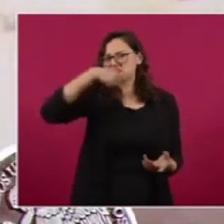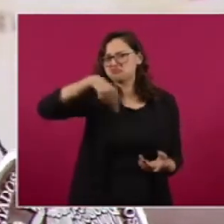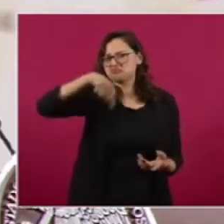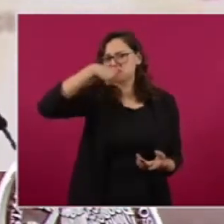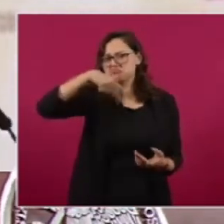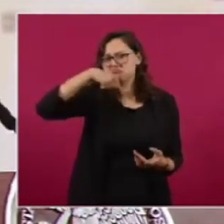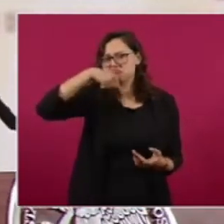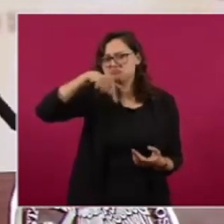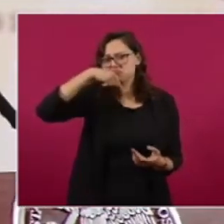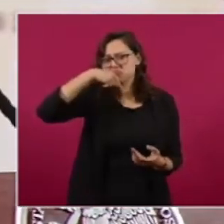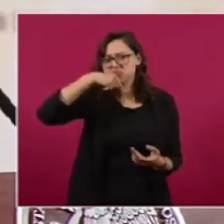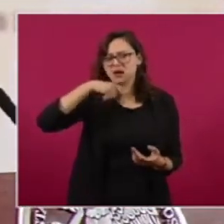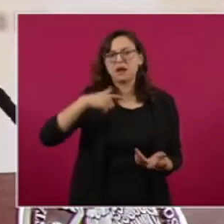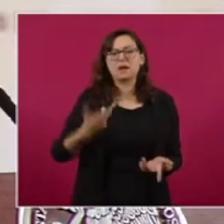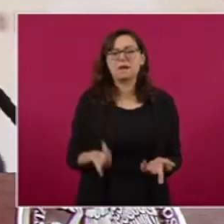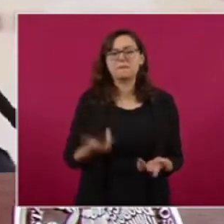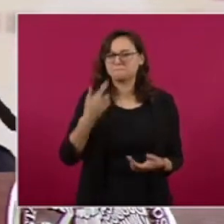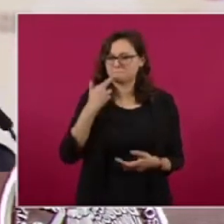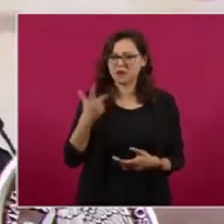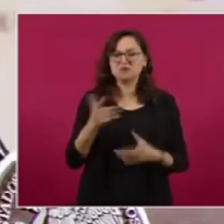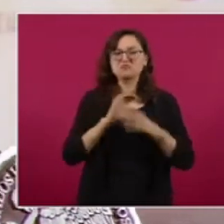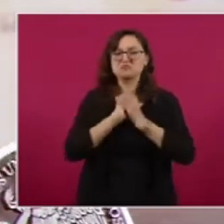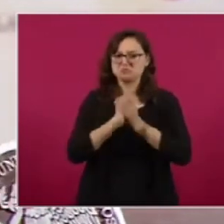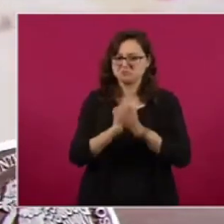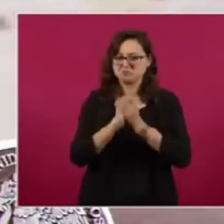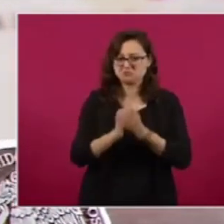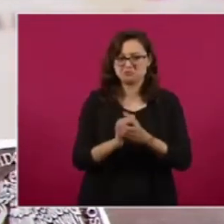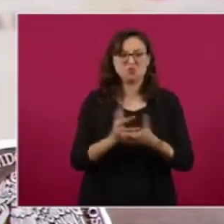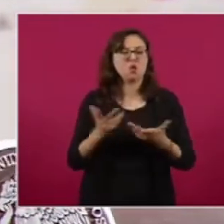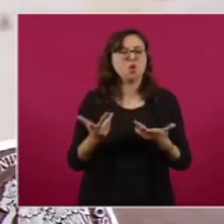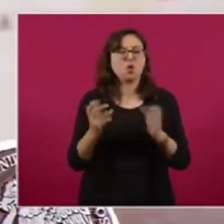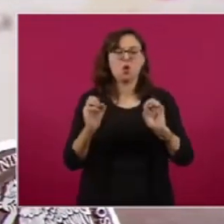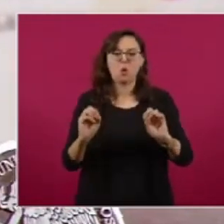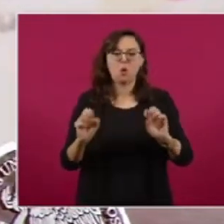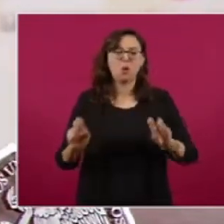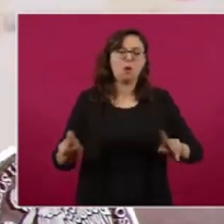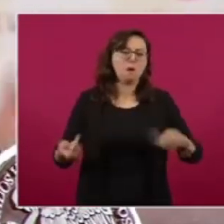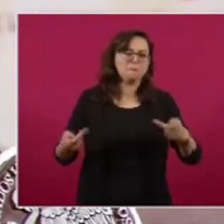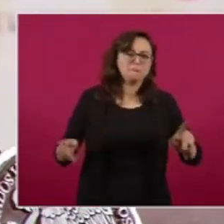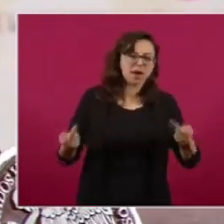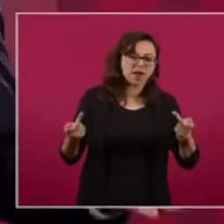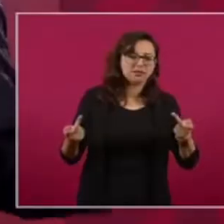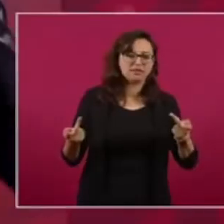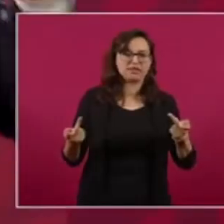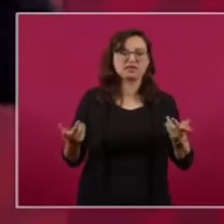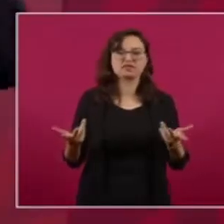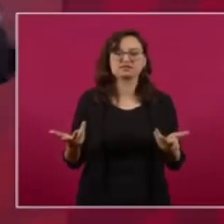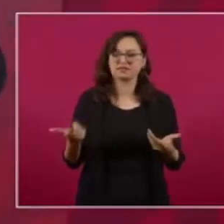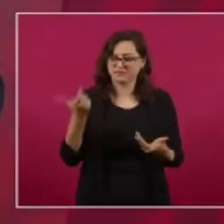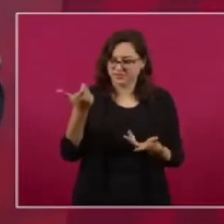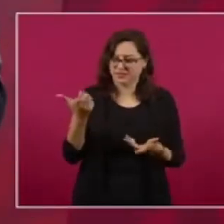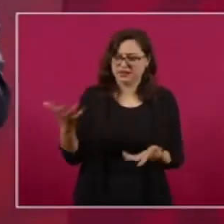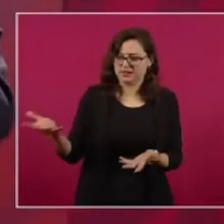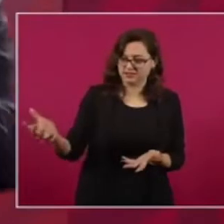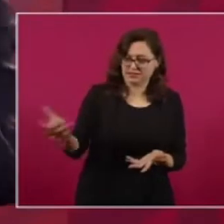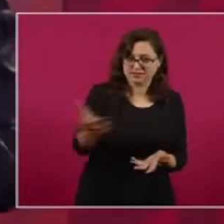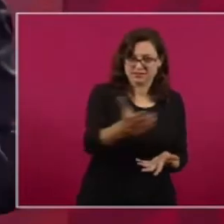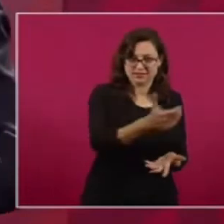a que se rifen, se vendan y se entreguen